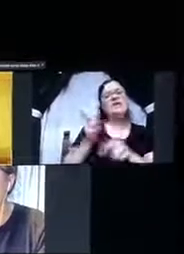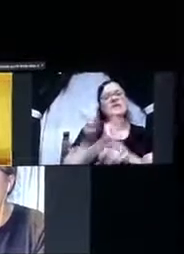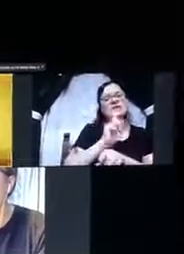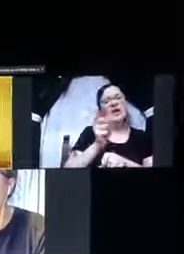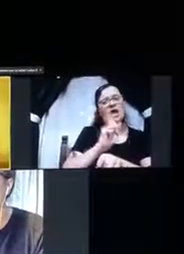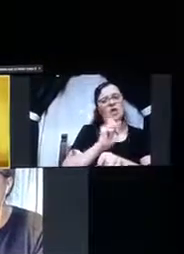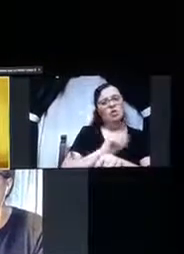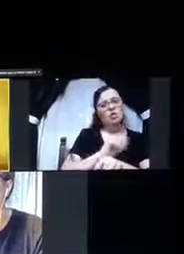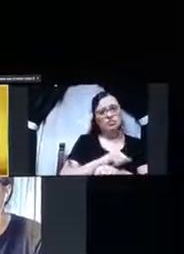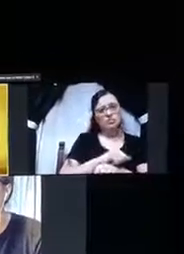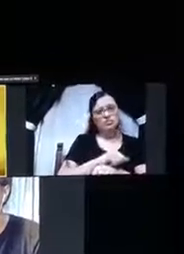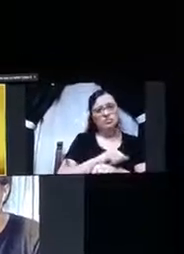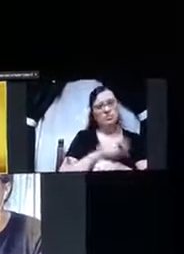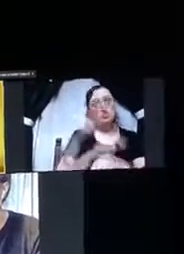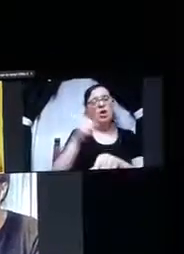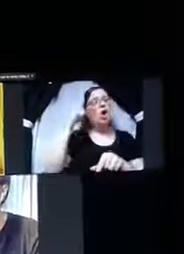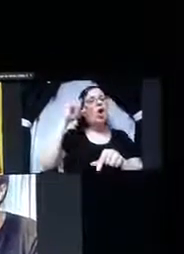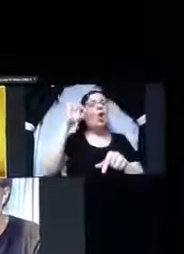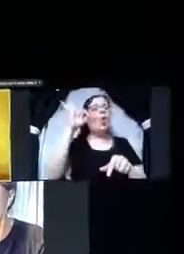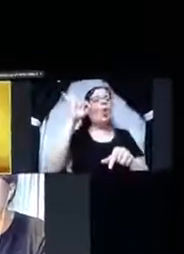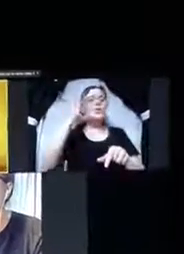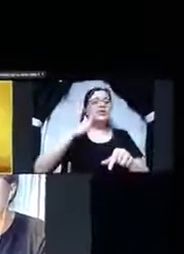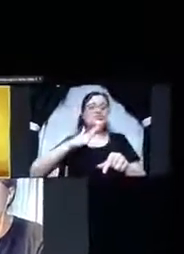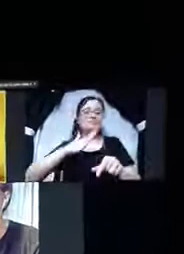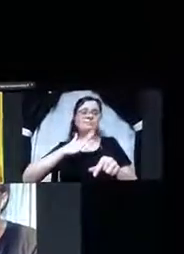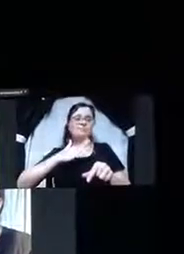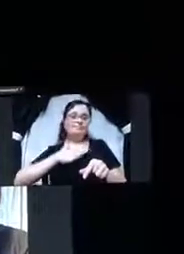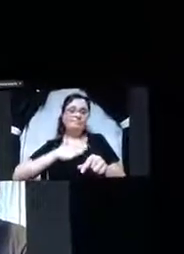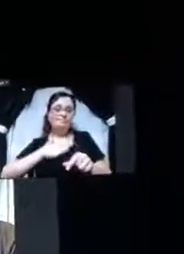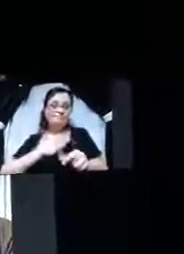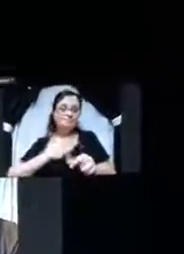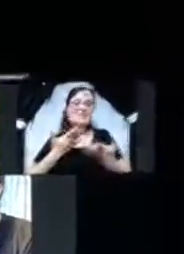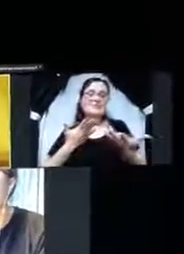Mira, dar una opinión sobre eso, sobre una escuela que conoce la